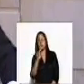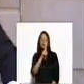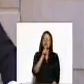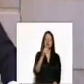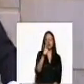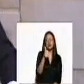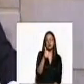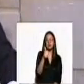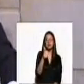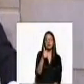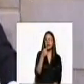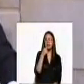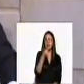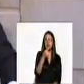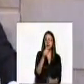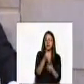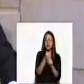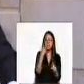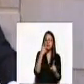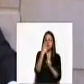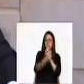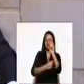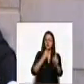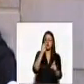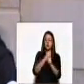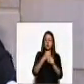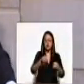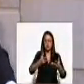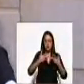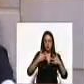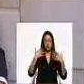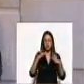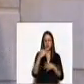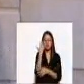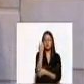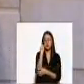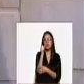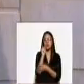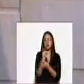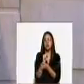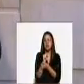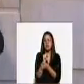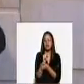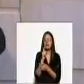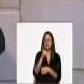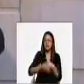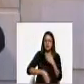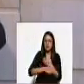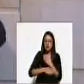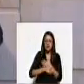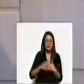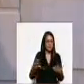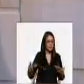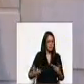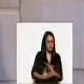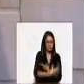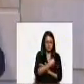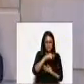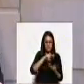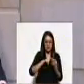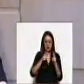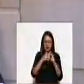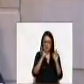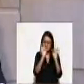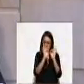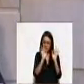pues estamos hablando de que ese impacto en un año genera una defraudación continuada. Y todo esto, repito, lo